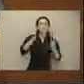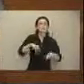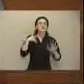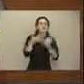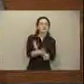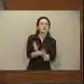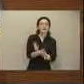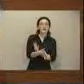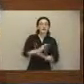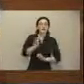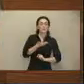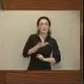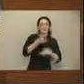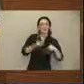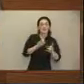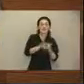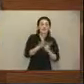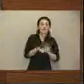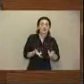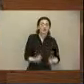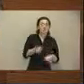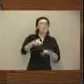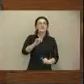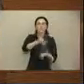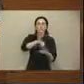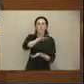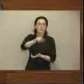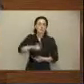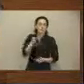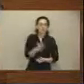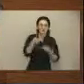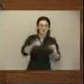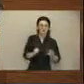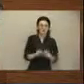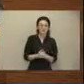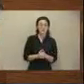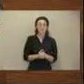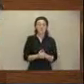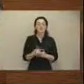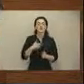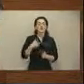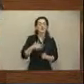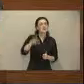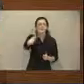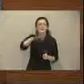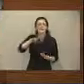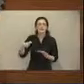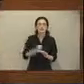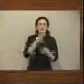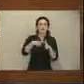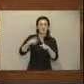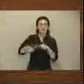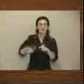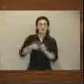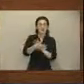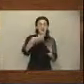suponer perjuicio ni para la democracia ni para los ciudadanos. En todo caso, de lo que no voy a reiterar todas las cosas que ha dicho